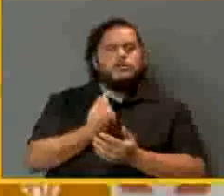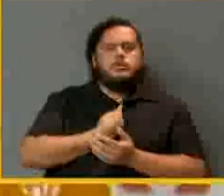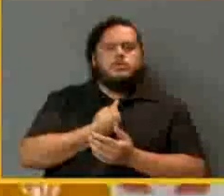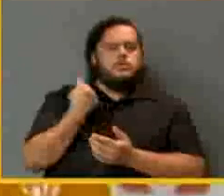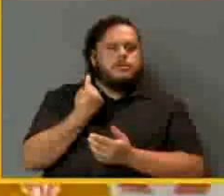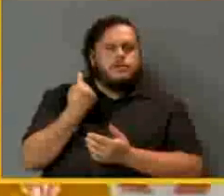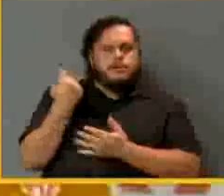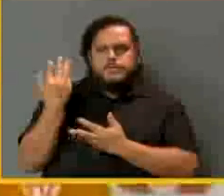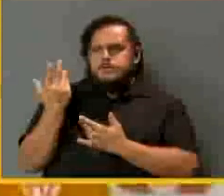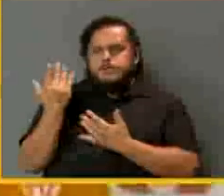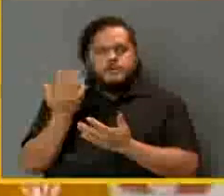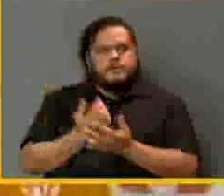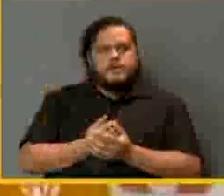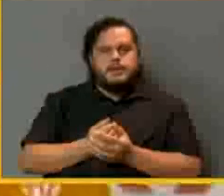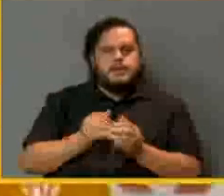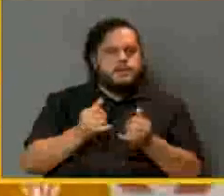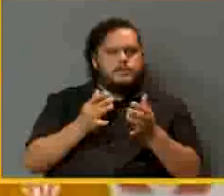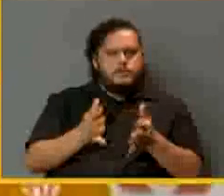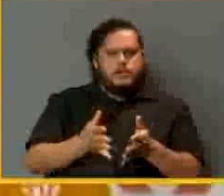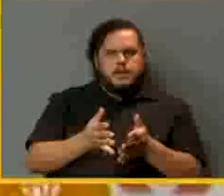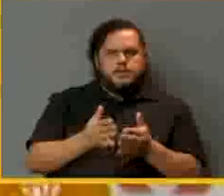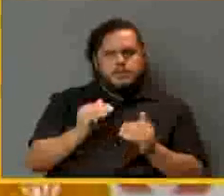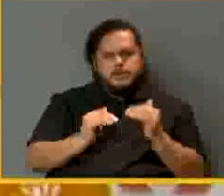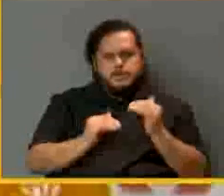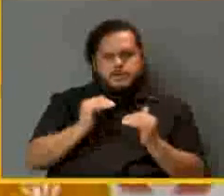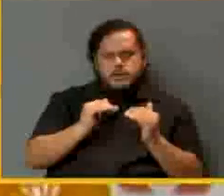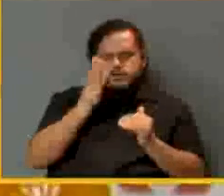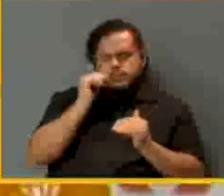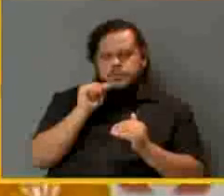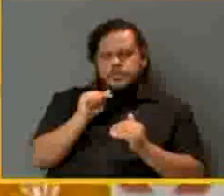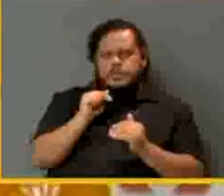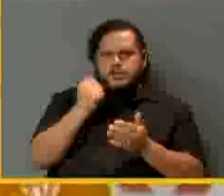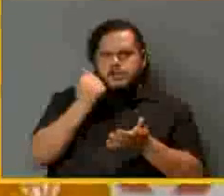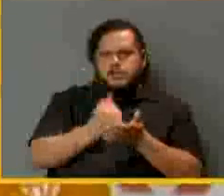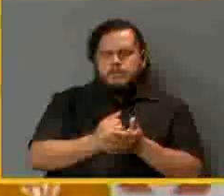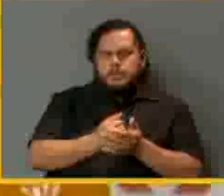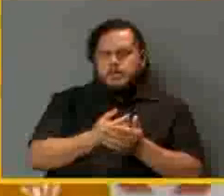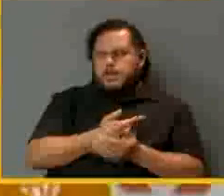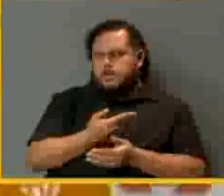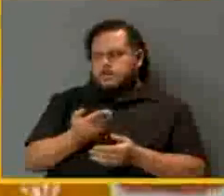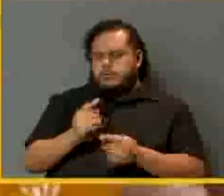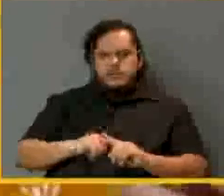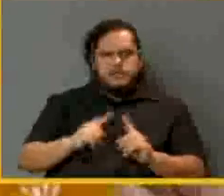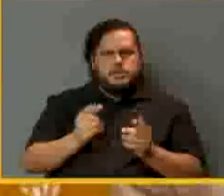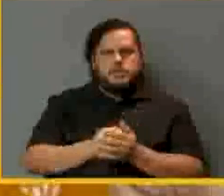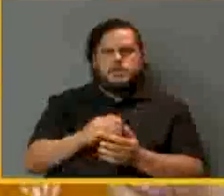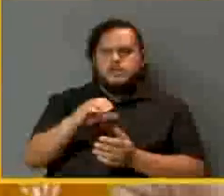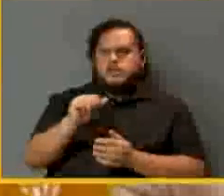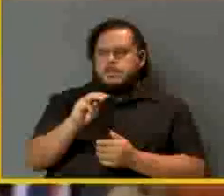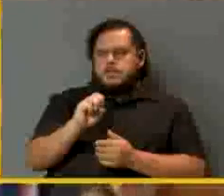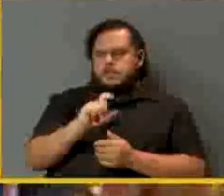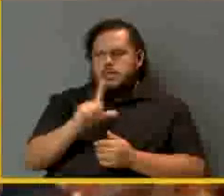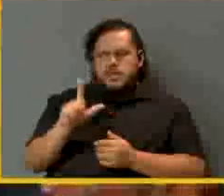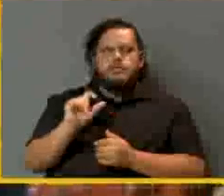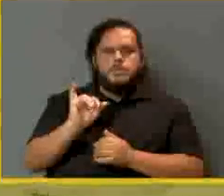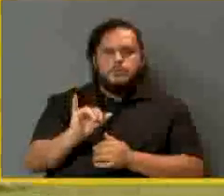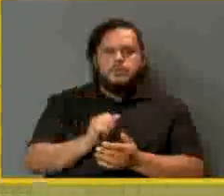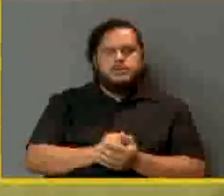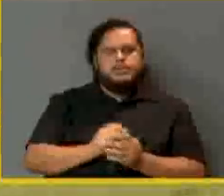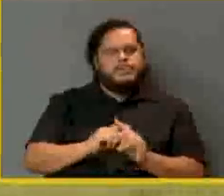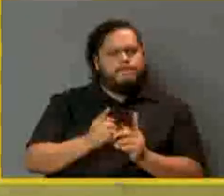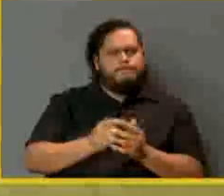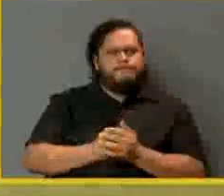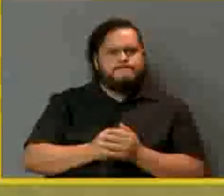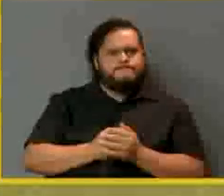va a añorar el jugador que te desequilibra, porque es el que te marca cosas distintas. Cámbelo eso. Pero